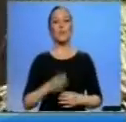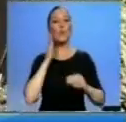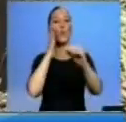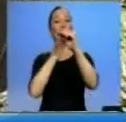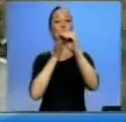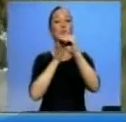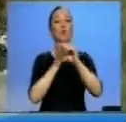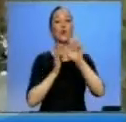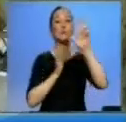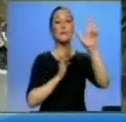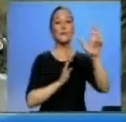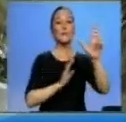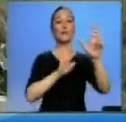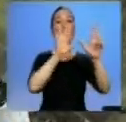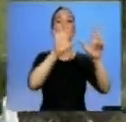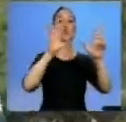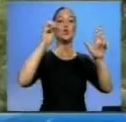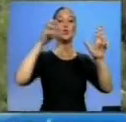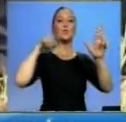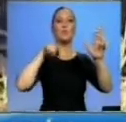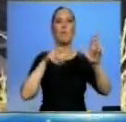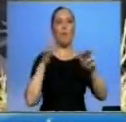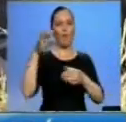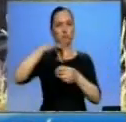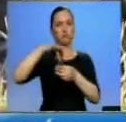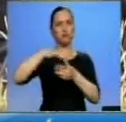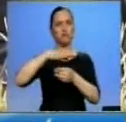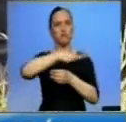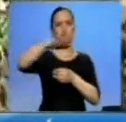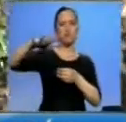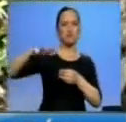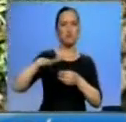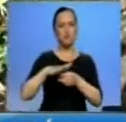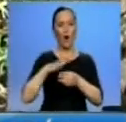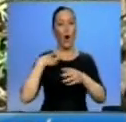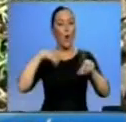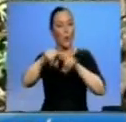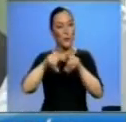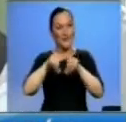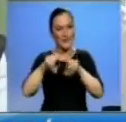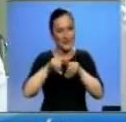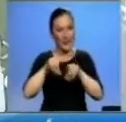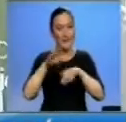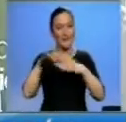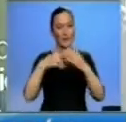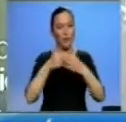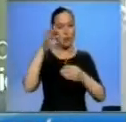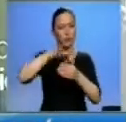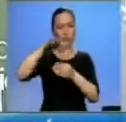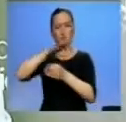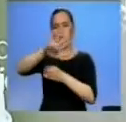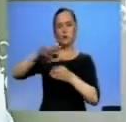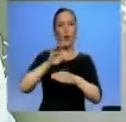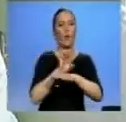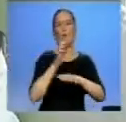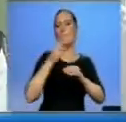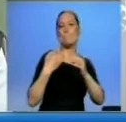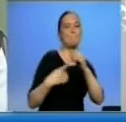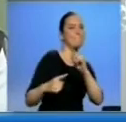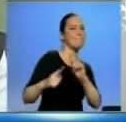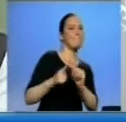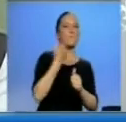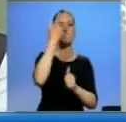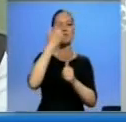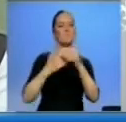sembrar 350.000 plantas simultáneamente para alcanzar el récord Guinness en reforestación. Será un día en que todo el Ecuador